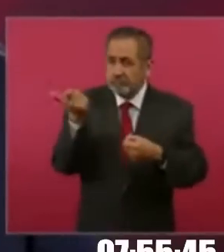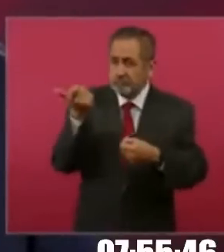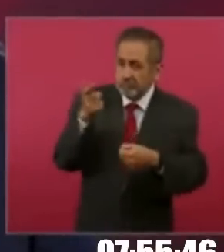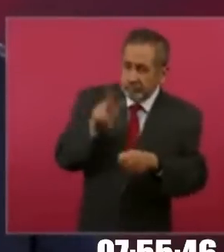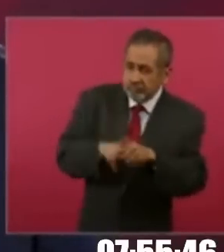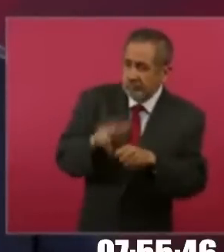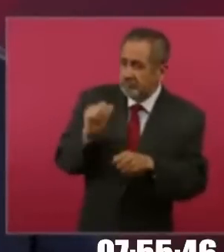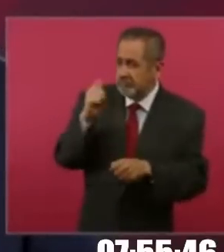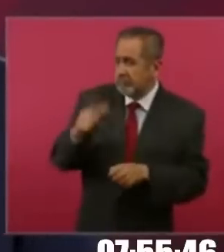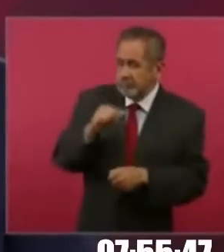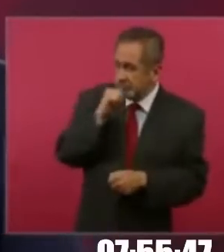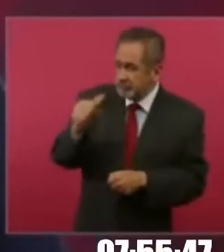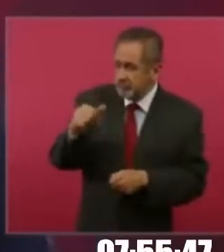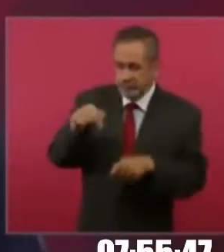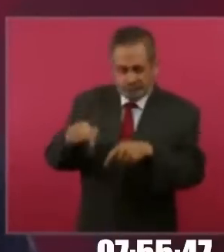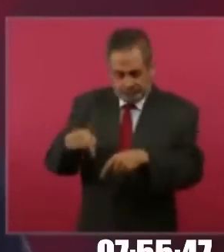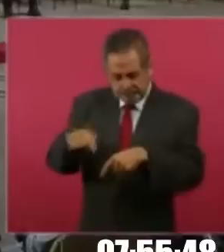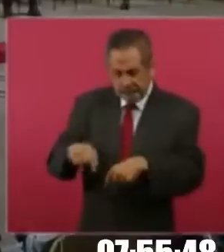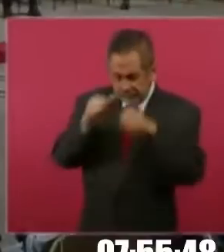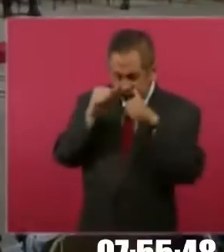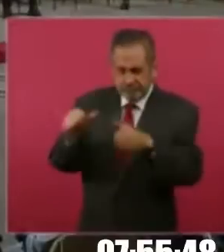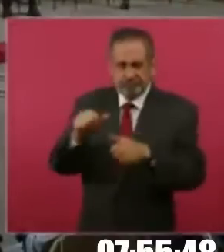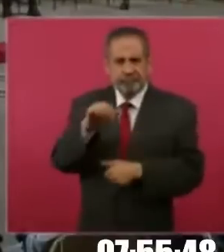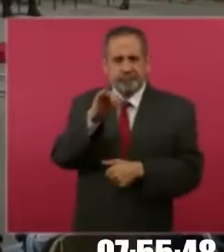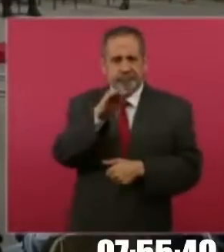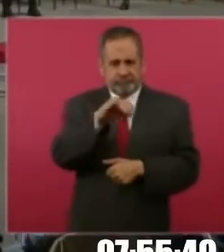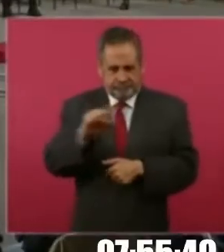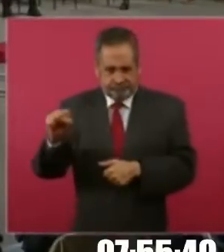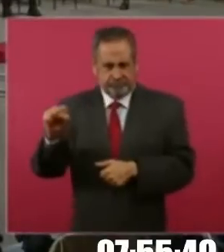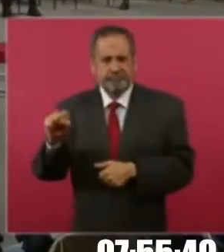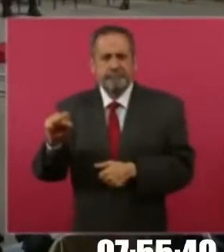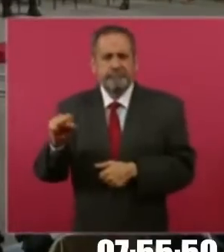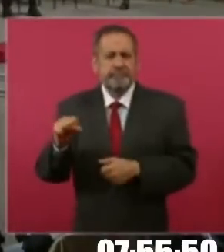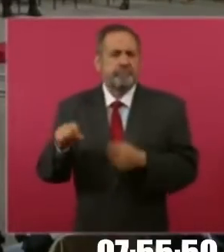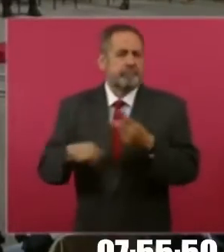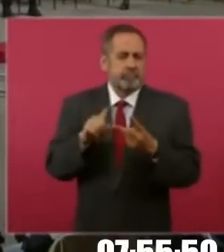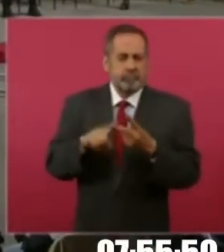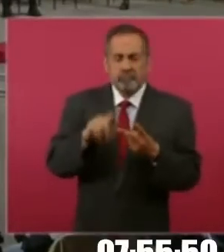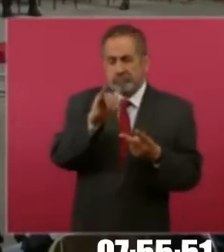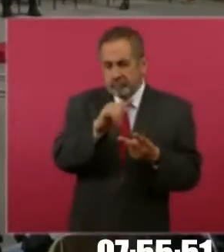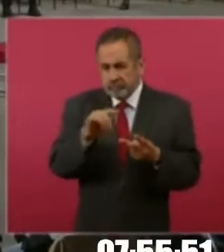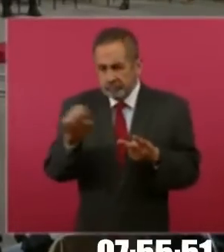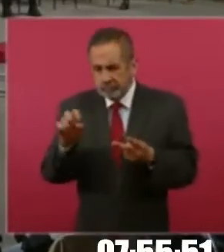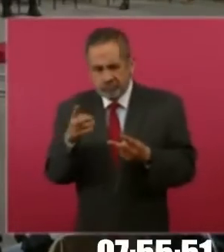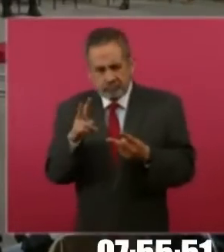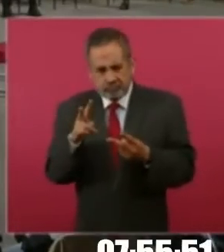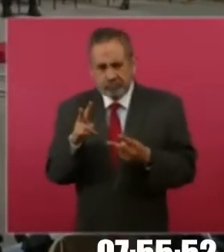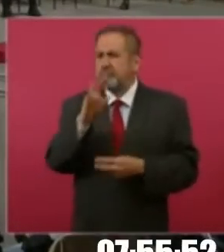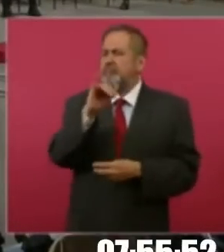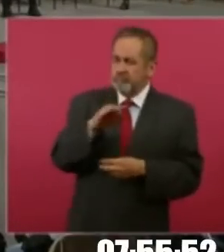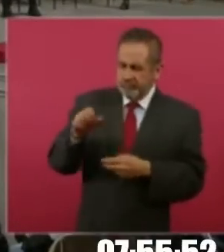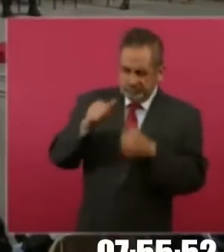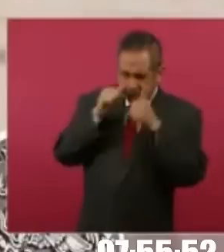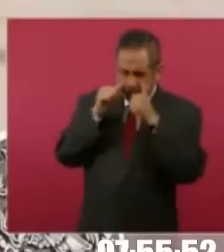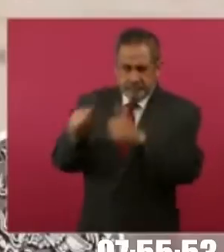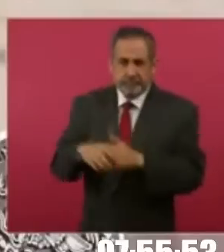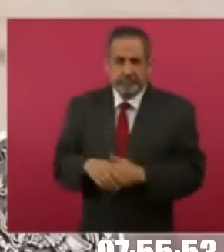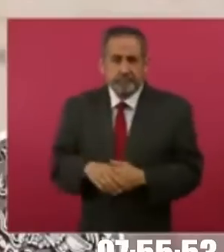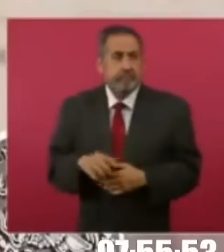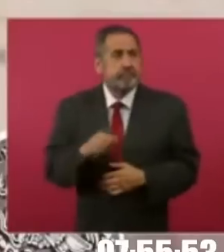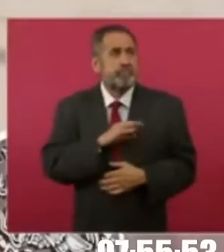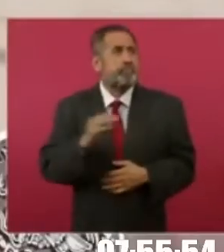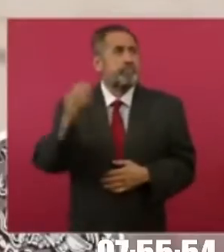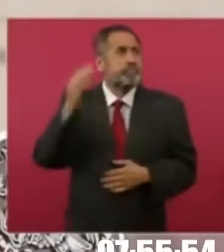seguridad ya en el IMSS ya en el ISSSTE hacen diez meses